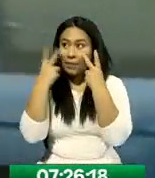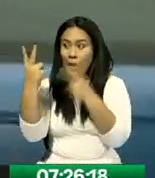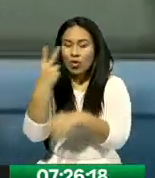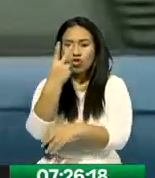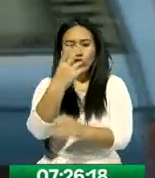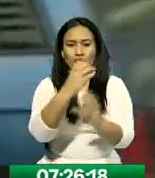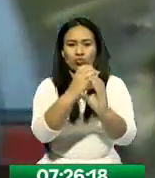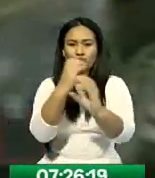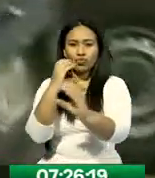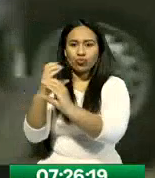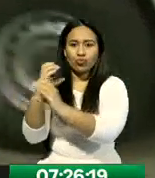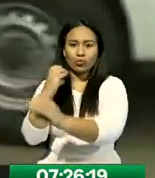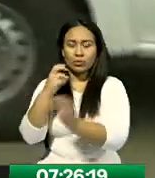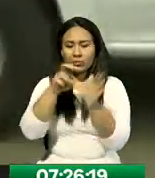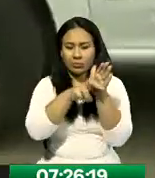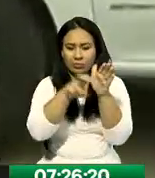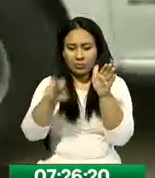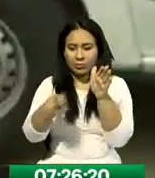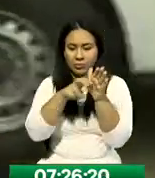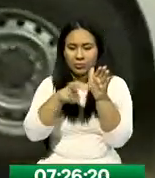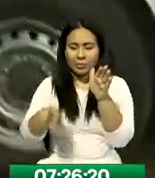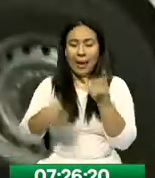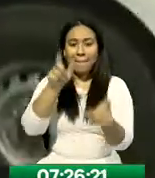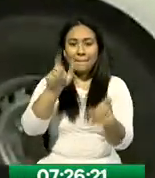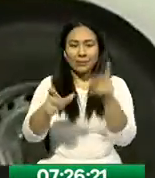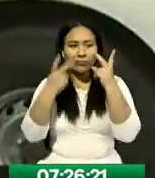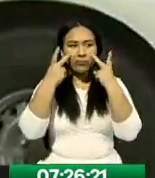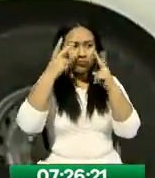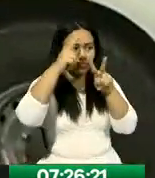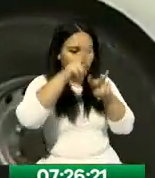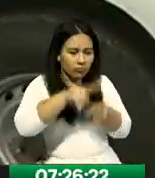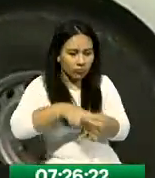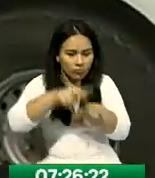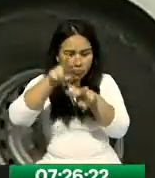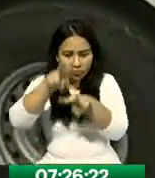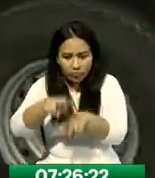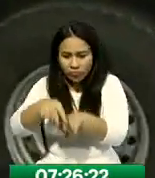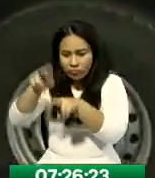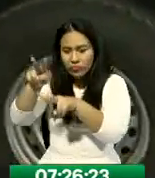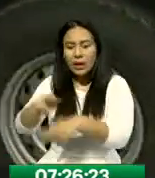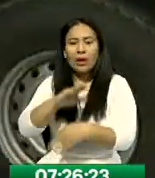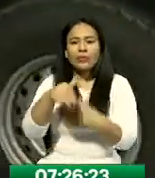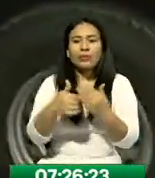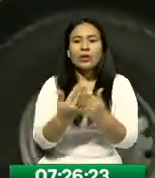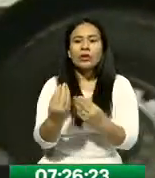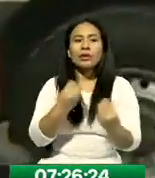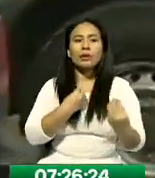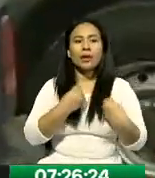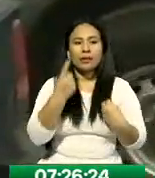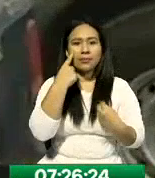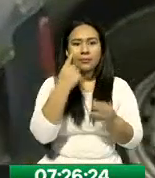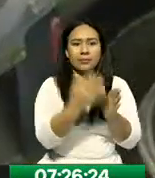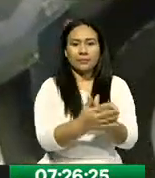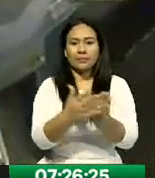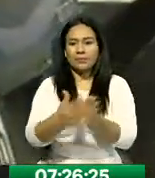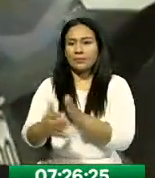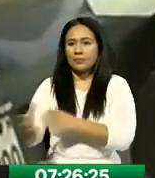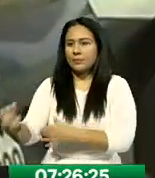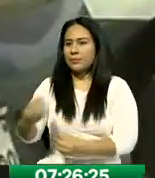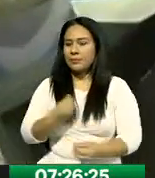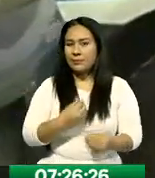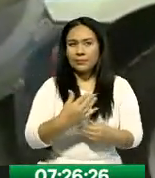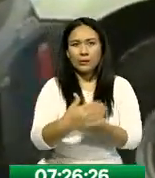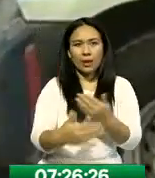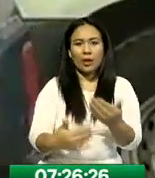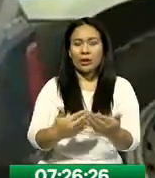buses. Se ha hecho bajar a las personas en búsqueda de cualquier requerimiento. Tal vez haya alguna boleta